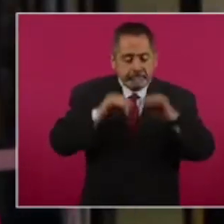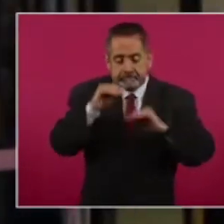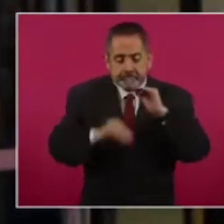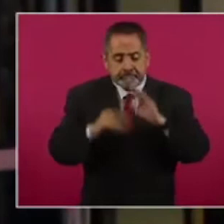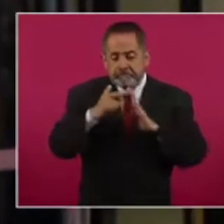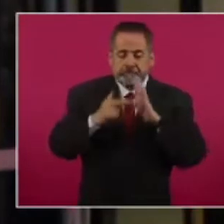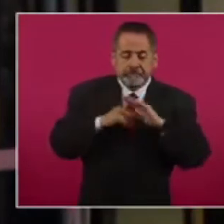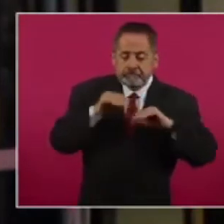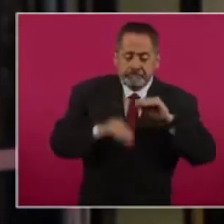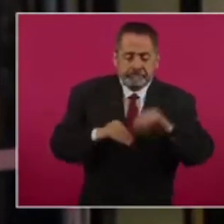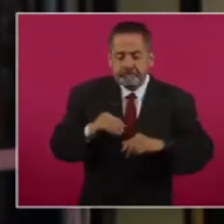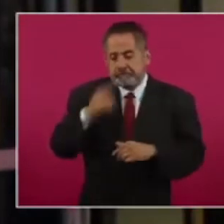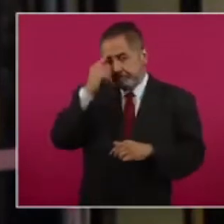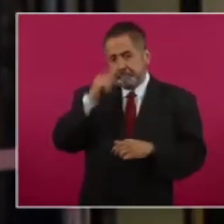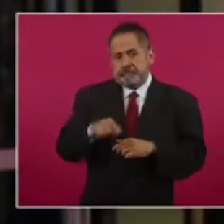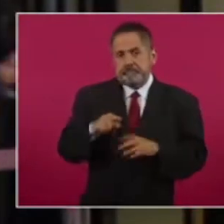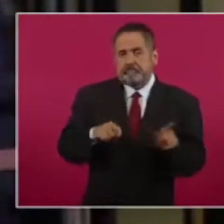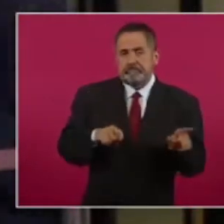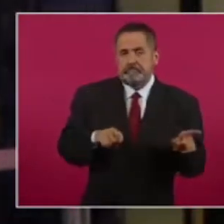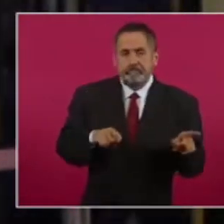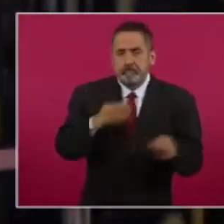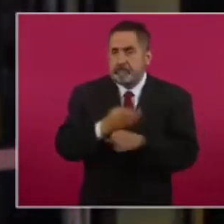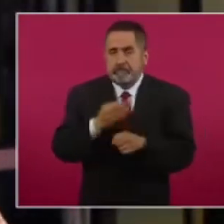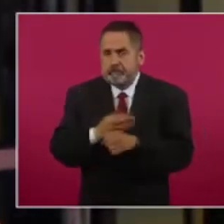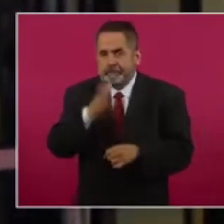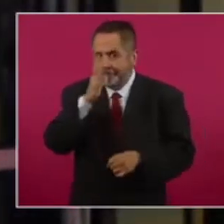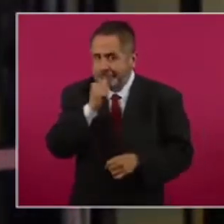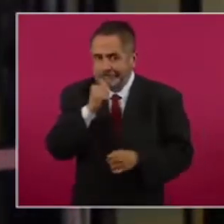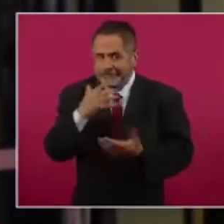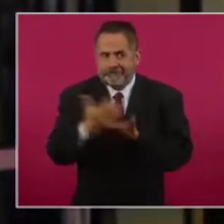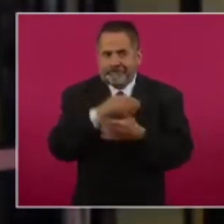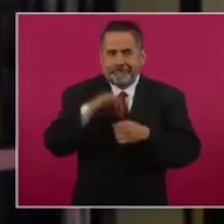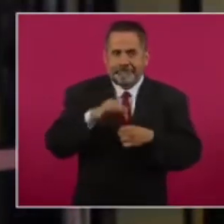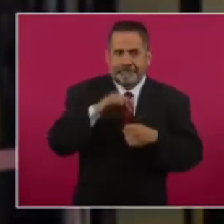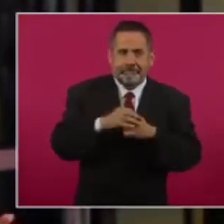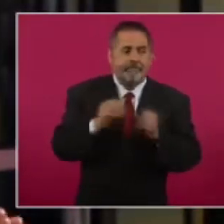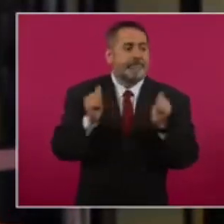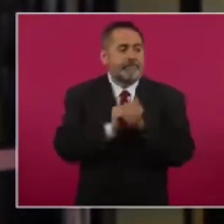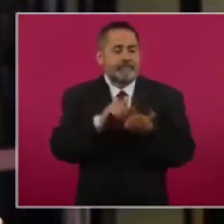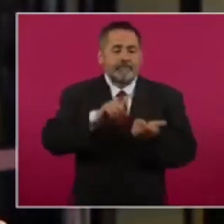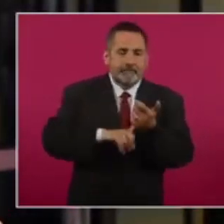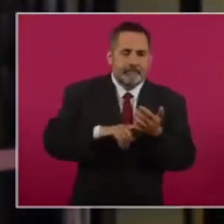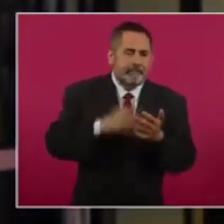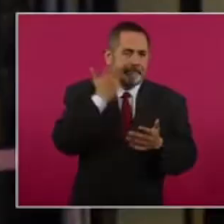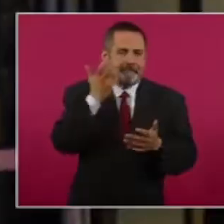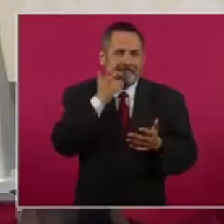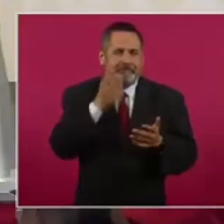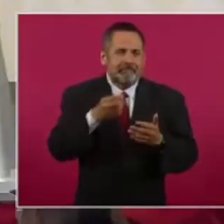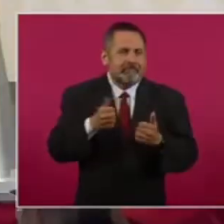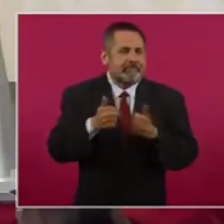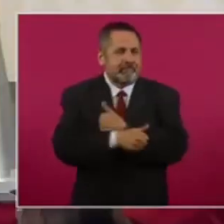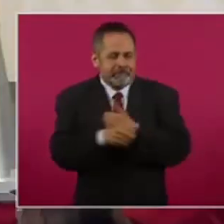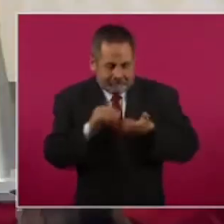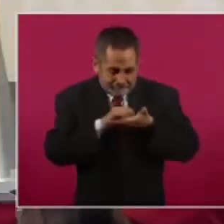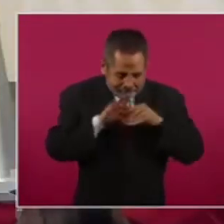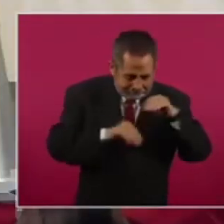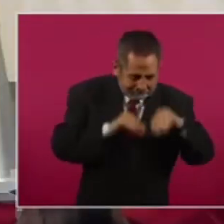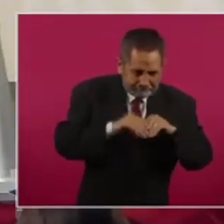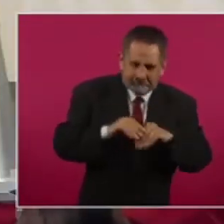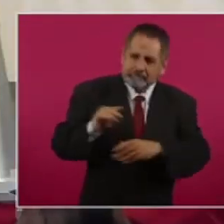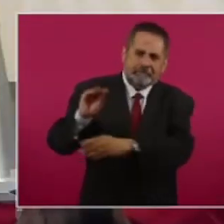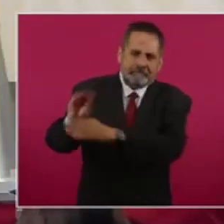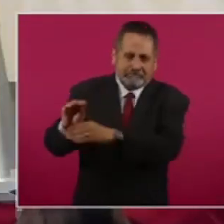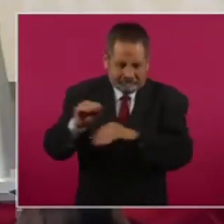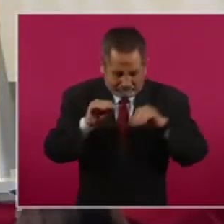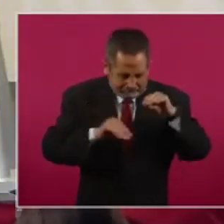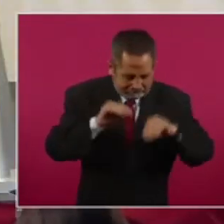lo que no pueden realizar, no pueden ganar en las urnas, lo hagan a través de diferentes estrategias, sin importarles la voz de las y